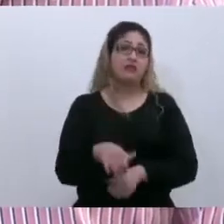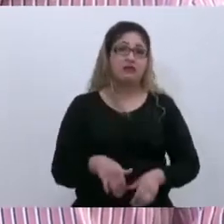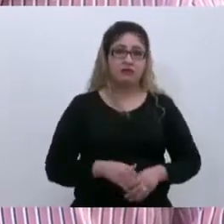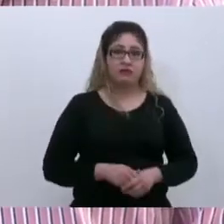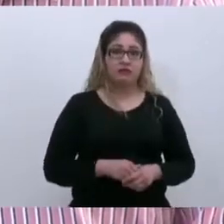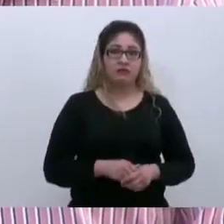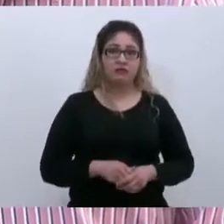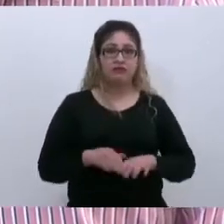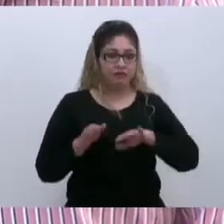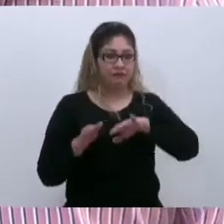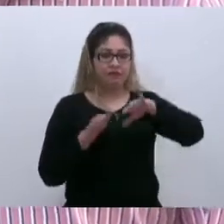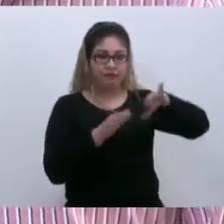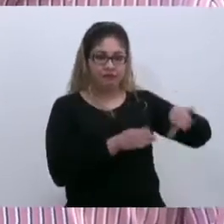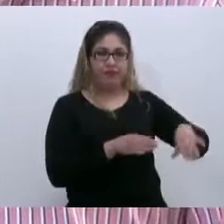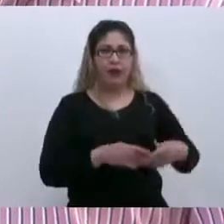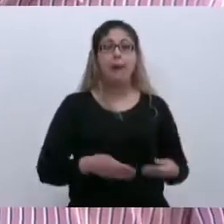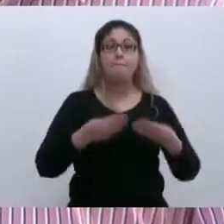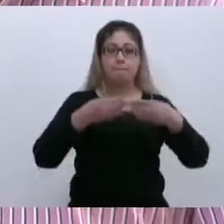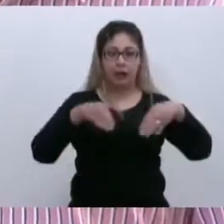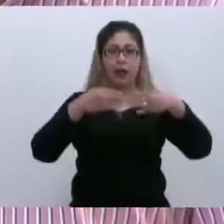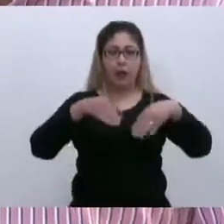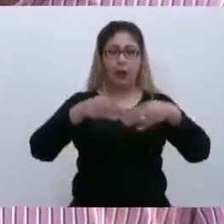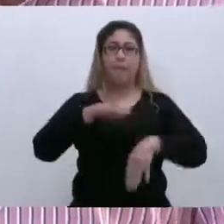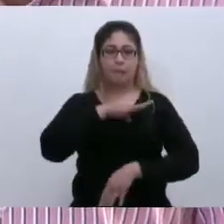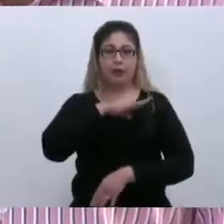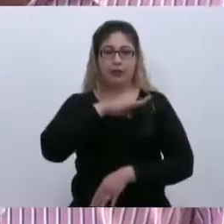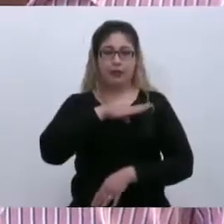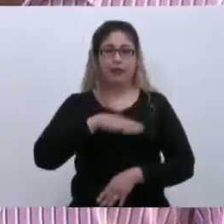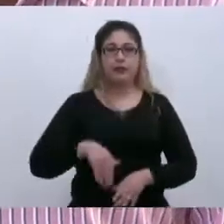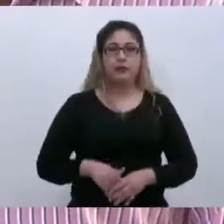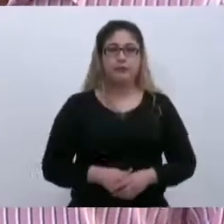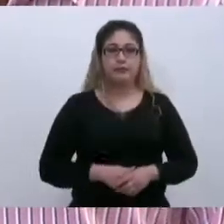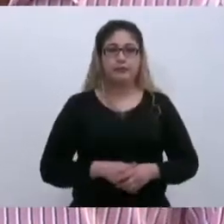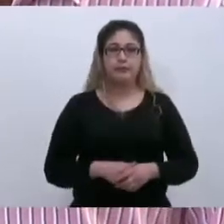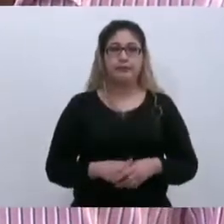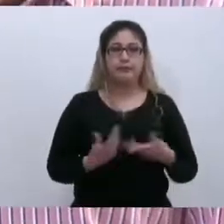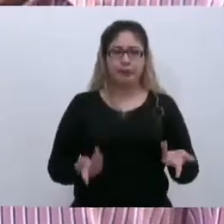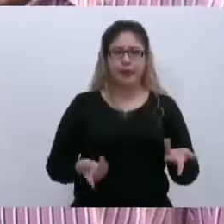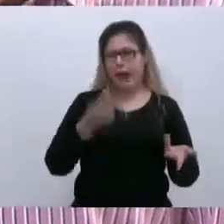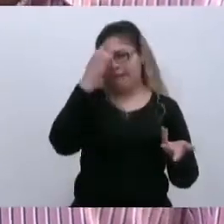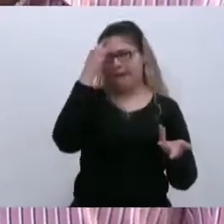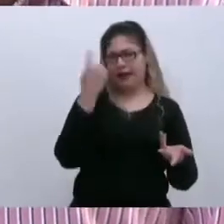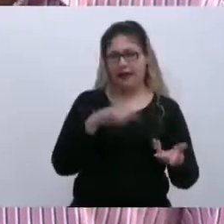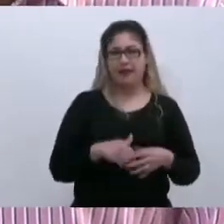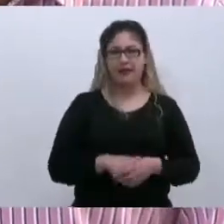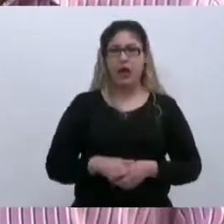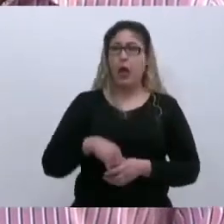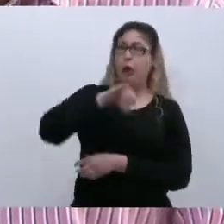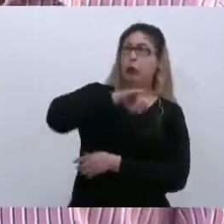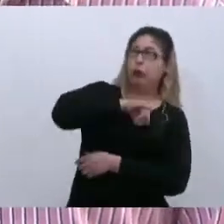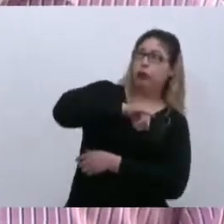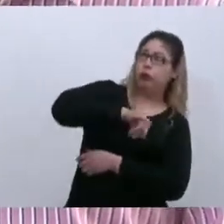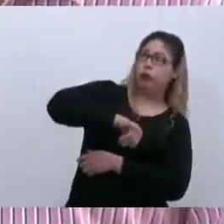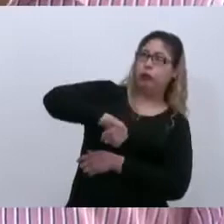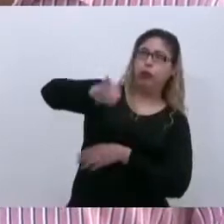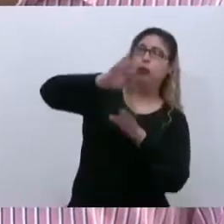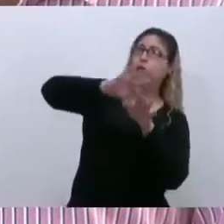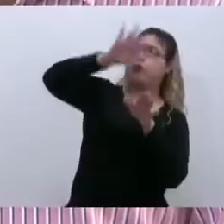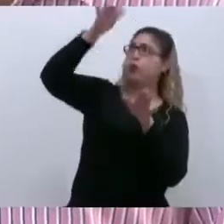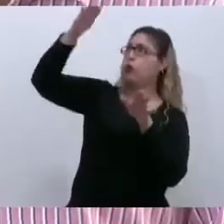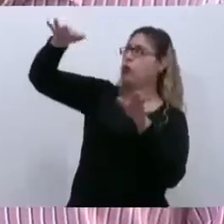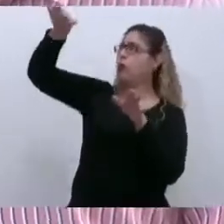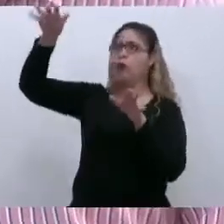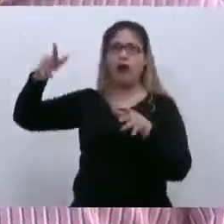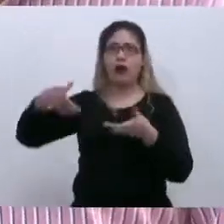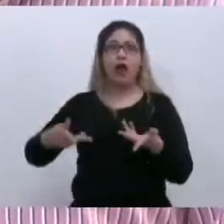del Bienestar para que hasta en la sierra, en Tayoltita, allá en Canelas,